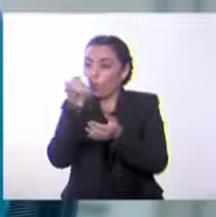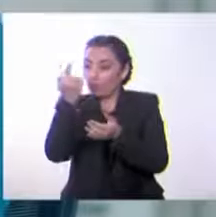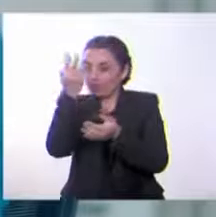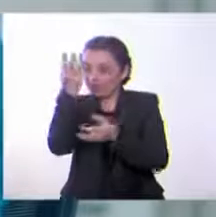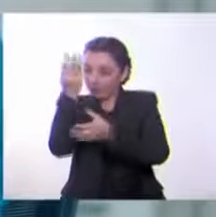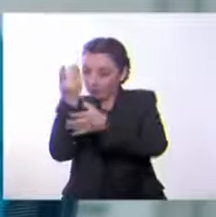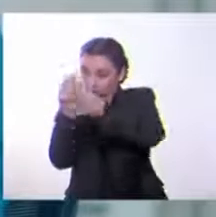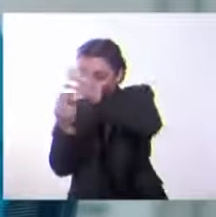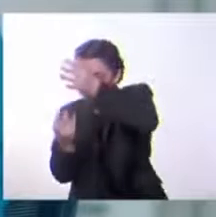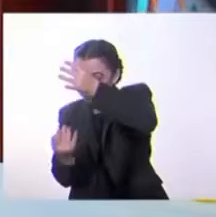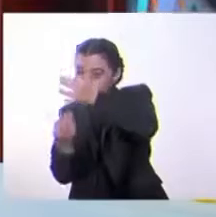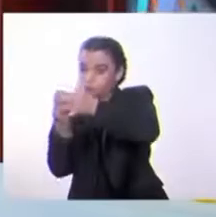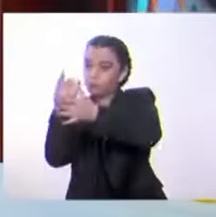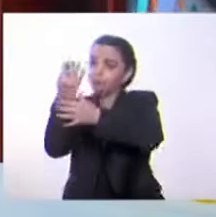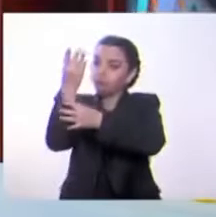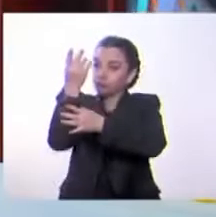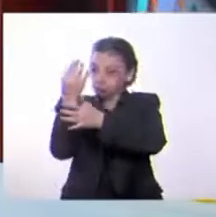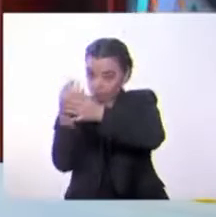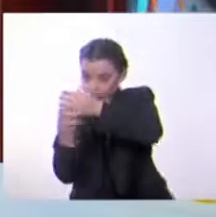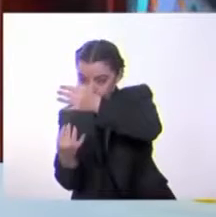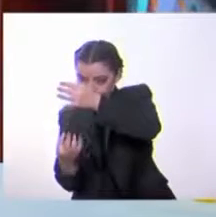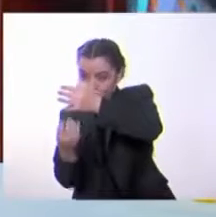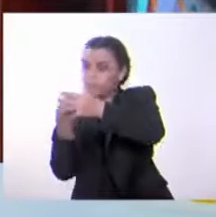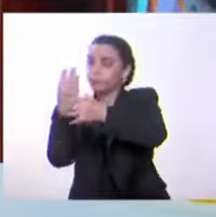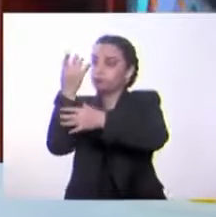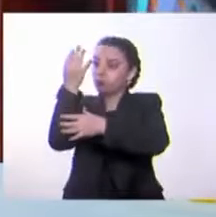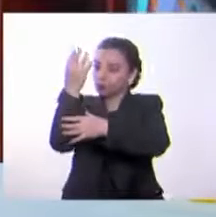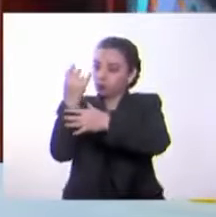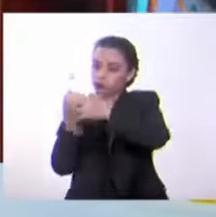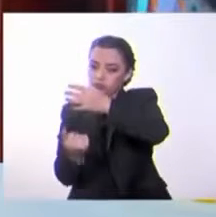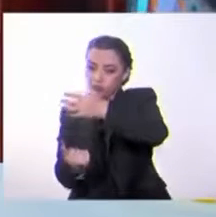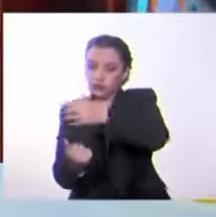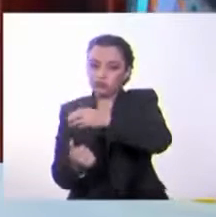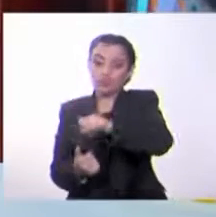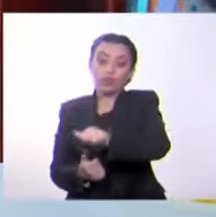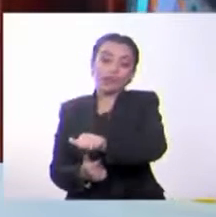de tonalidad verdosa. ¿Qué fue lo que ocurrió